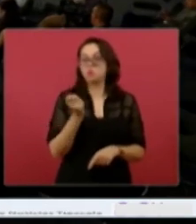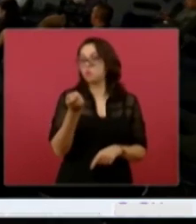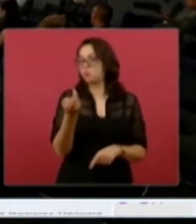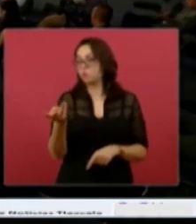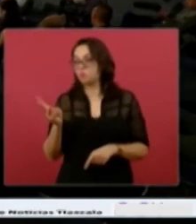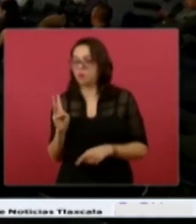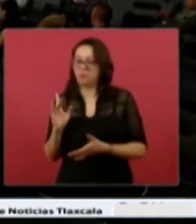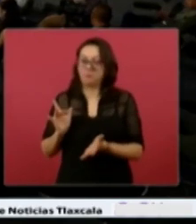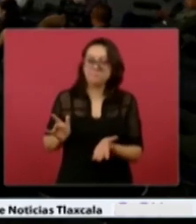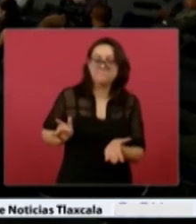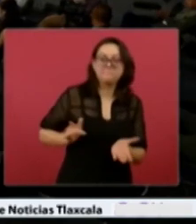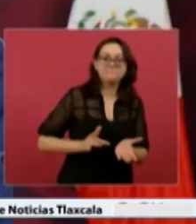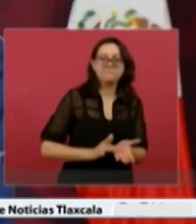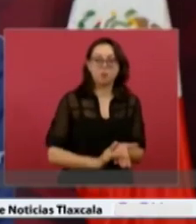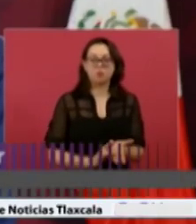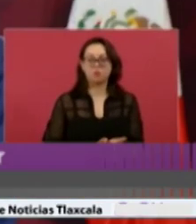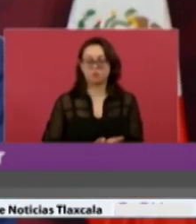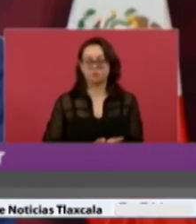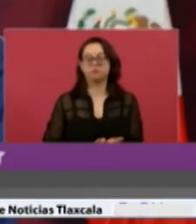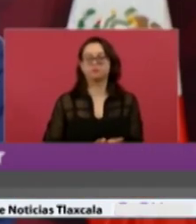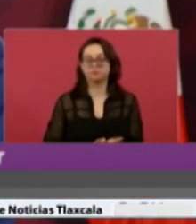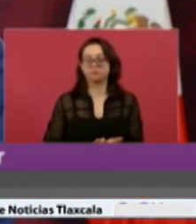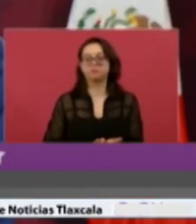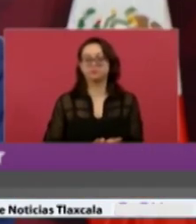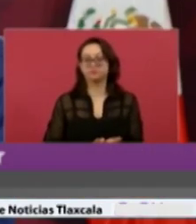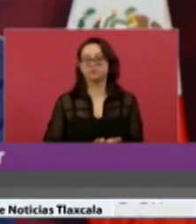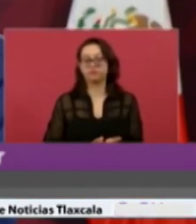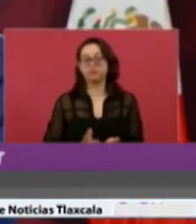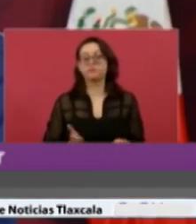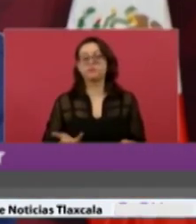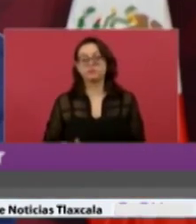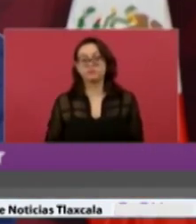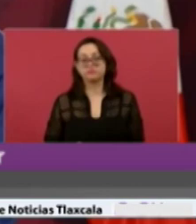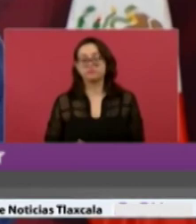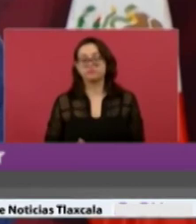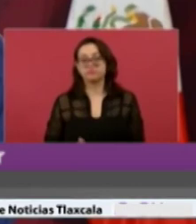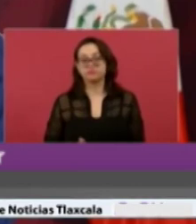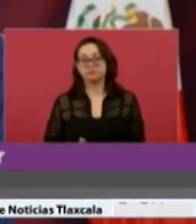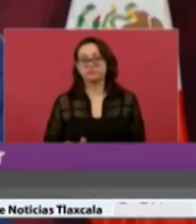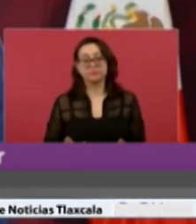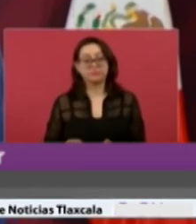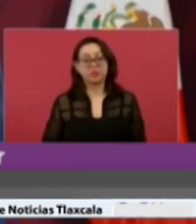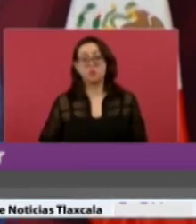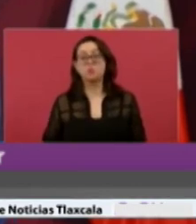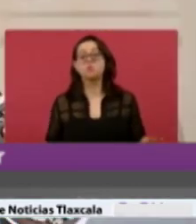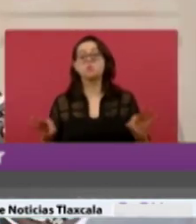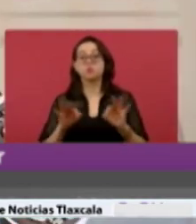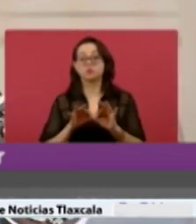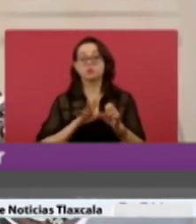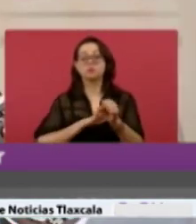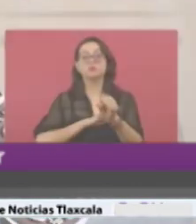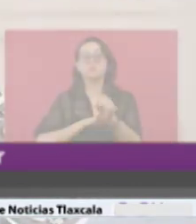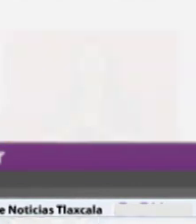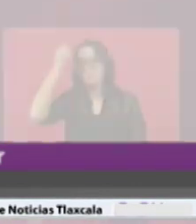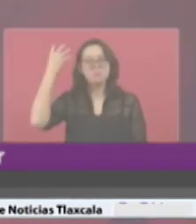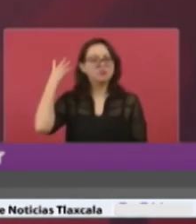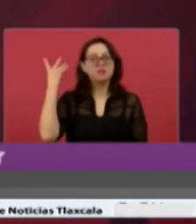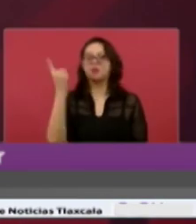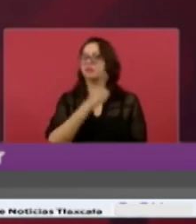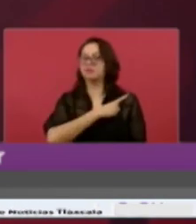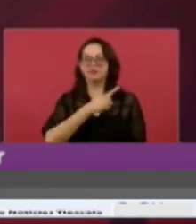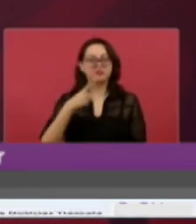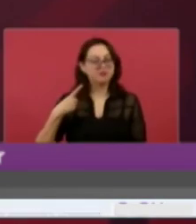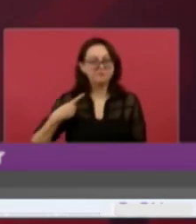está en que se cortó de tajo con la corrupción. Como